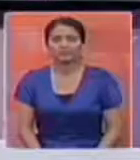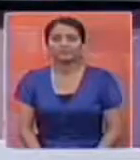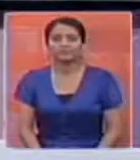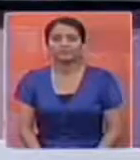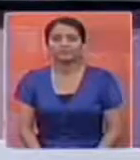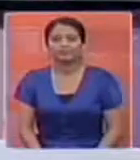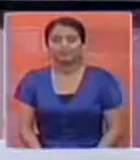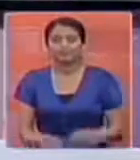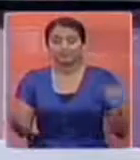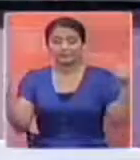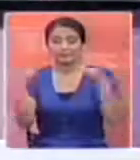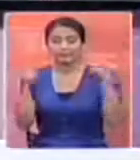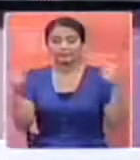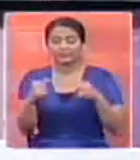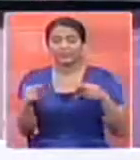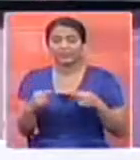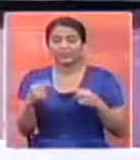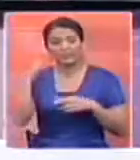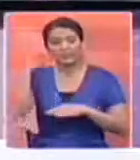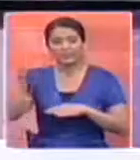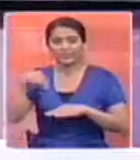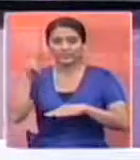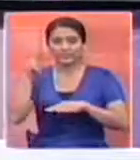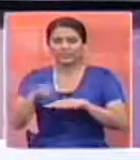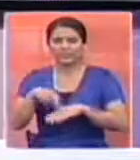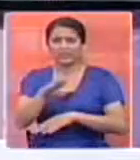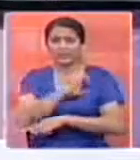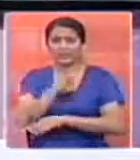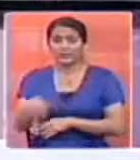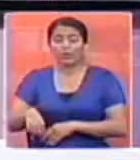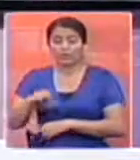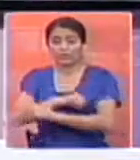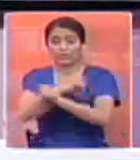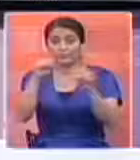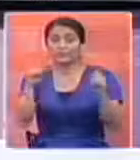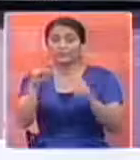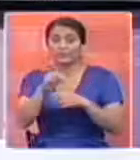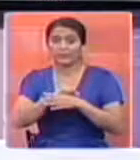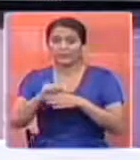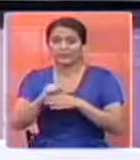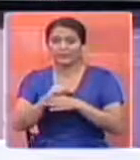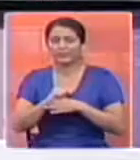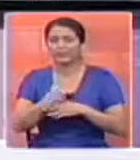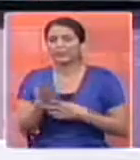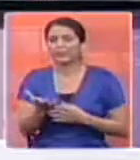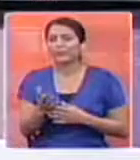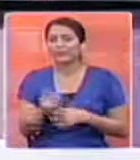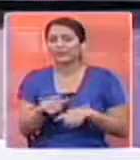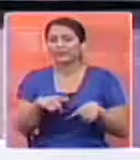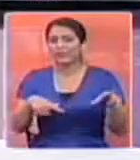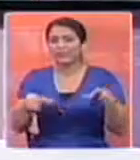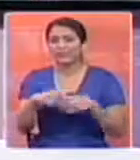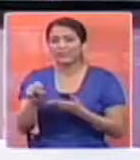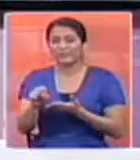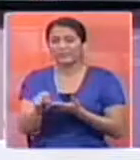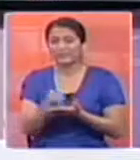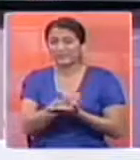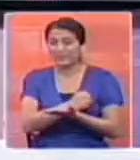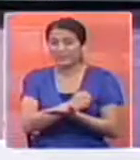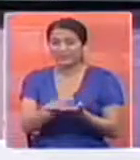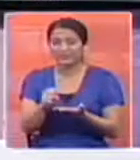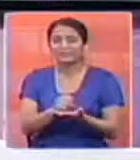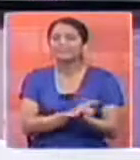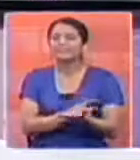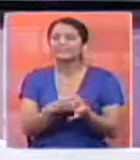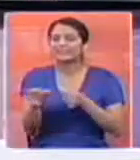Campeonato Nacional, los clubes que se alistan para la rueda de revancha, Emelec entrenó esta mañana en el complejo de los Amanes a puertas cerradas. Luego de lo que fue el triunfo sobre